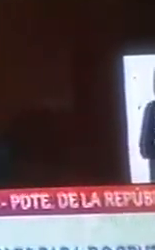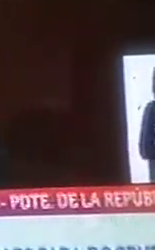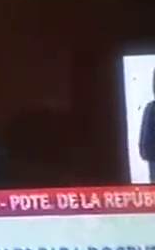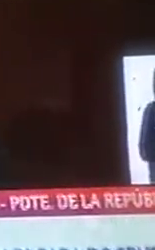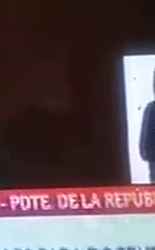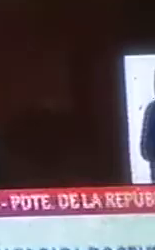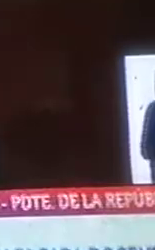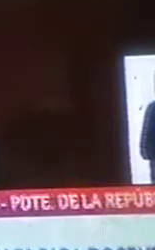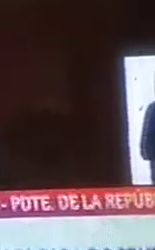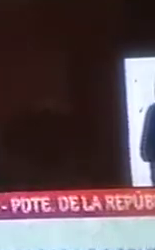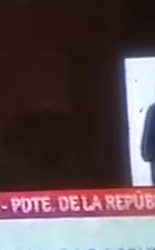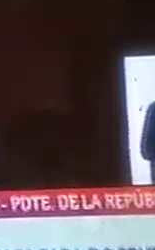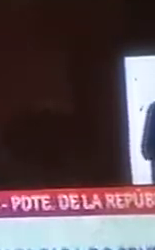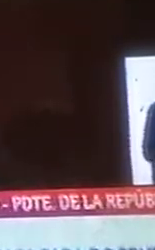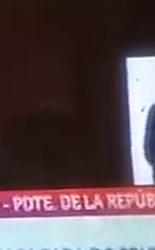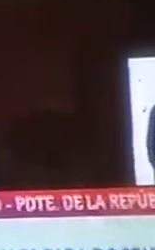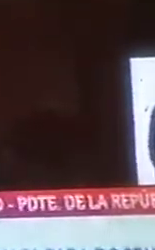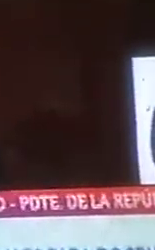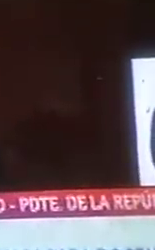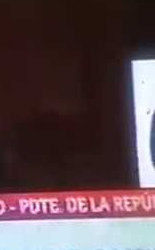y la verdad